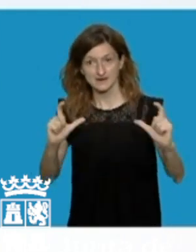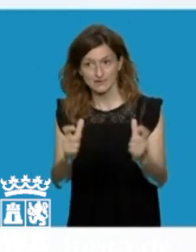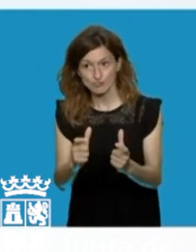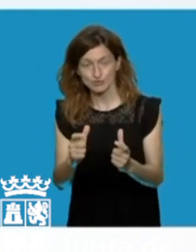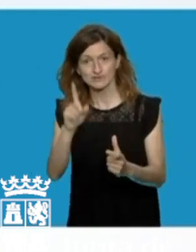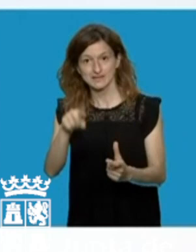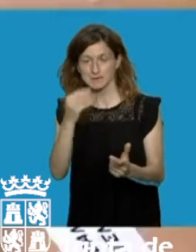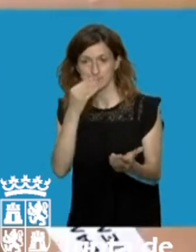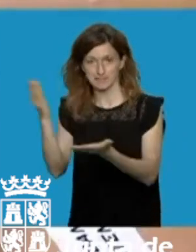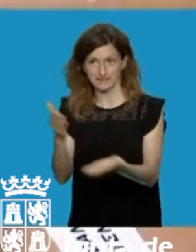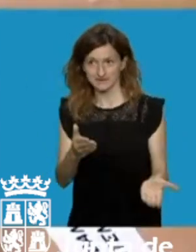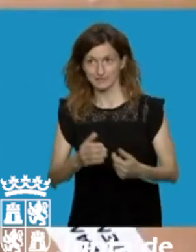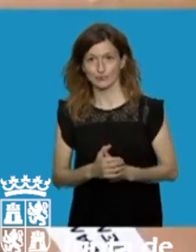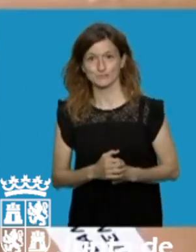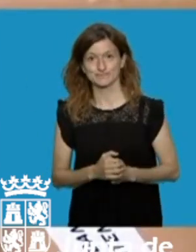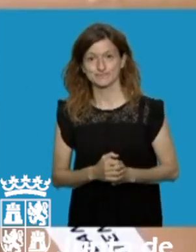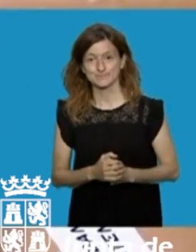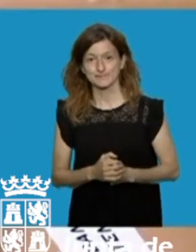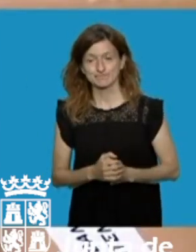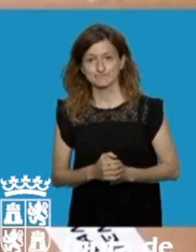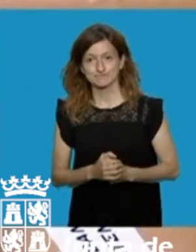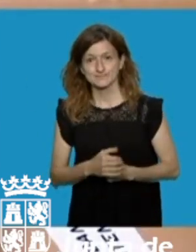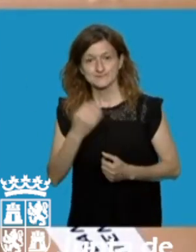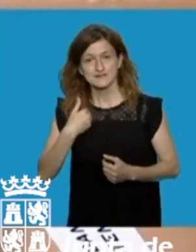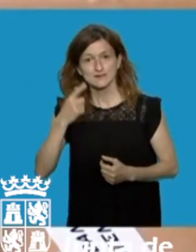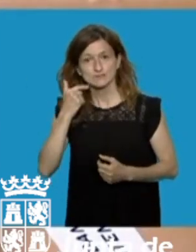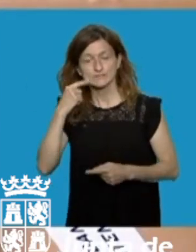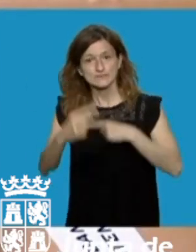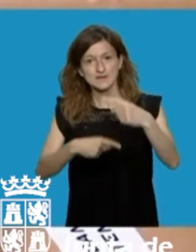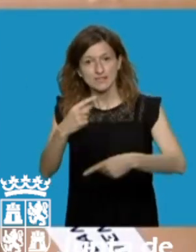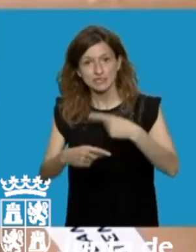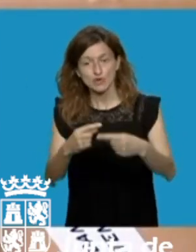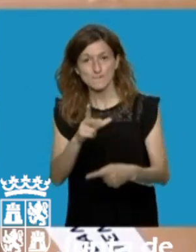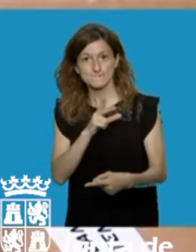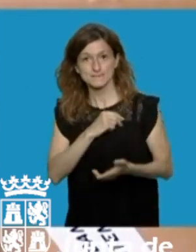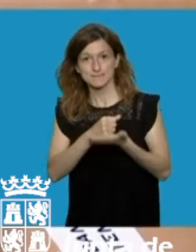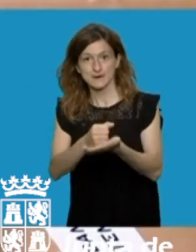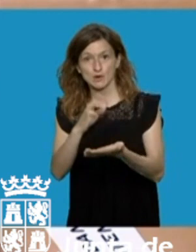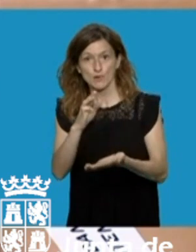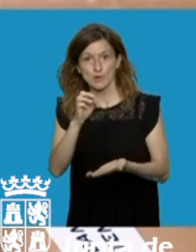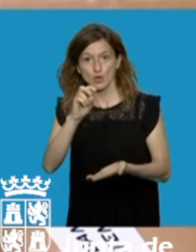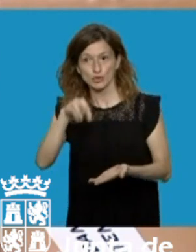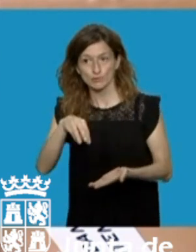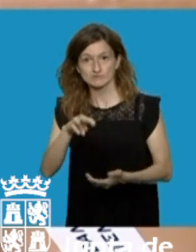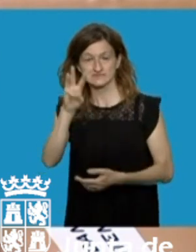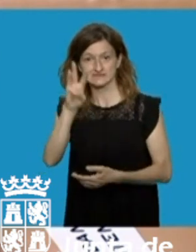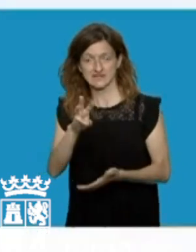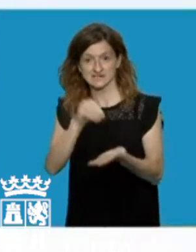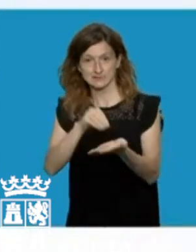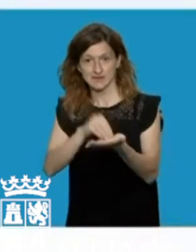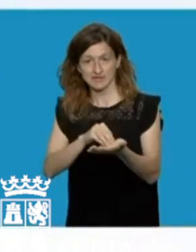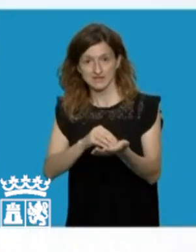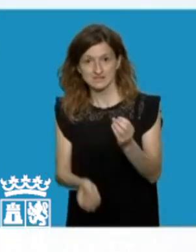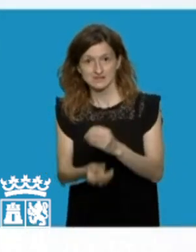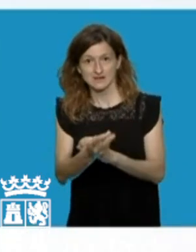serás también muy bienvenido. Pues es casi una tradición entregaros un premio Podium, el tercero que obtenéis desde que se crearon en